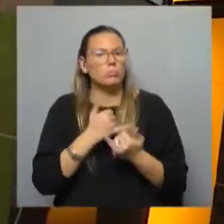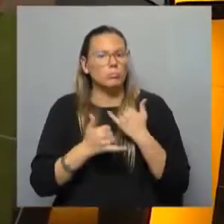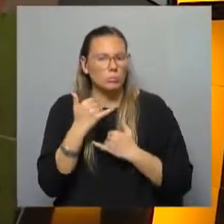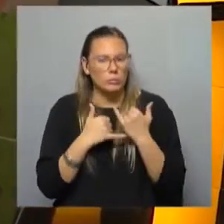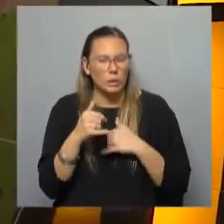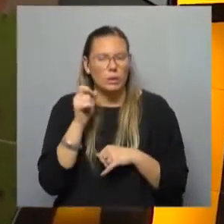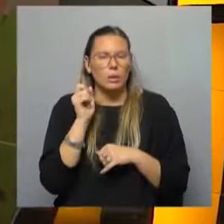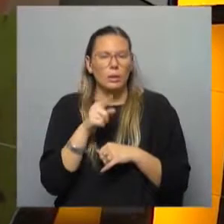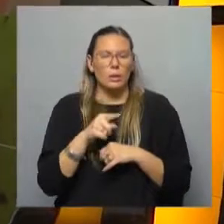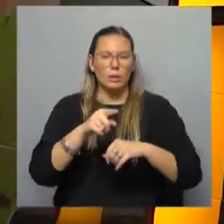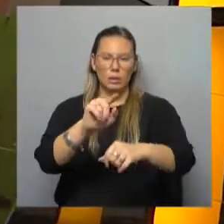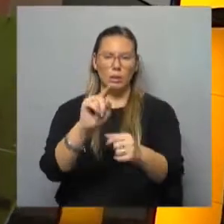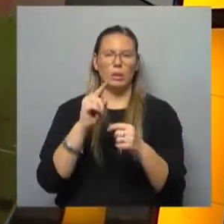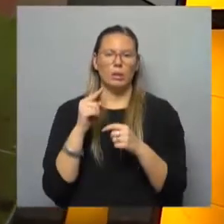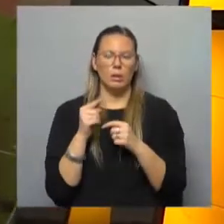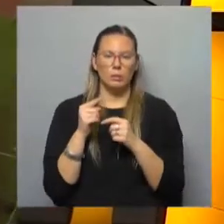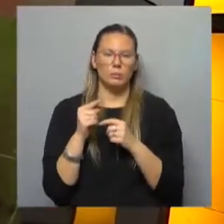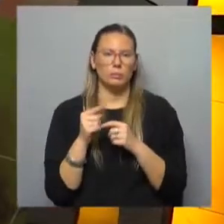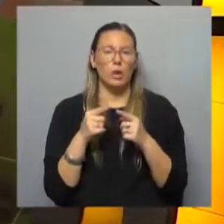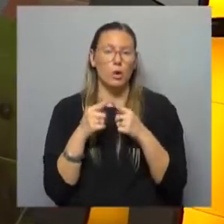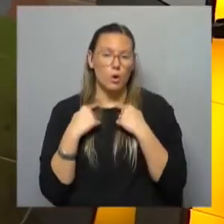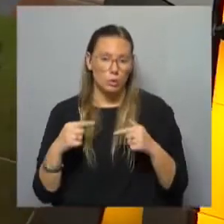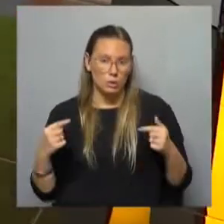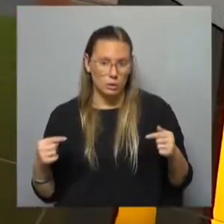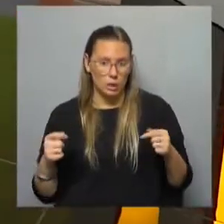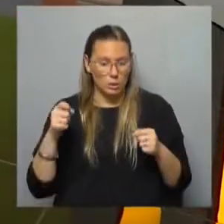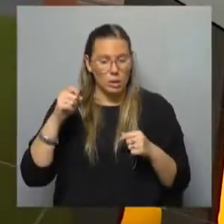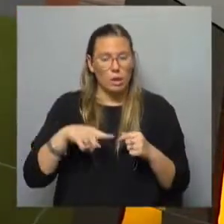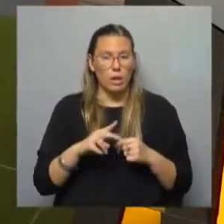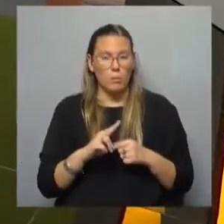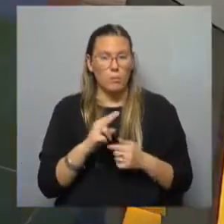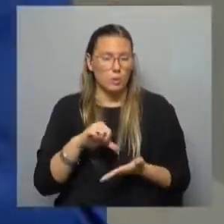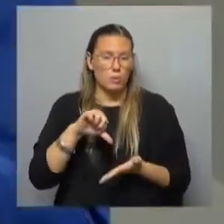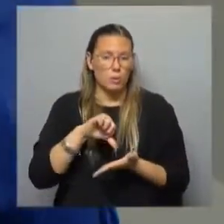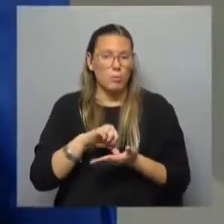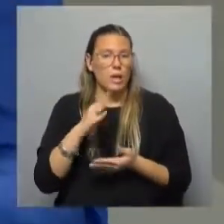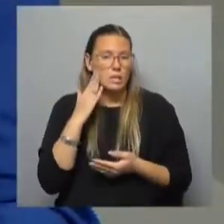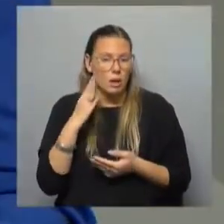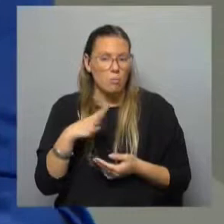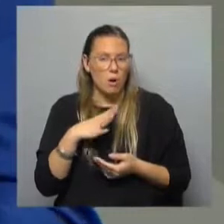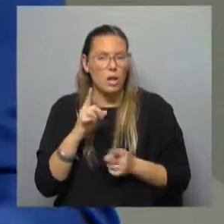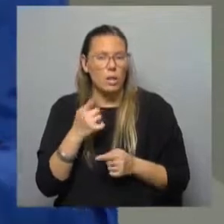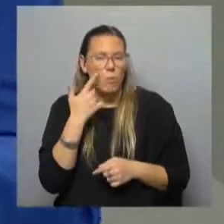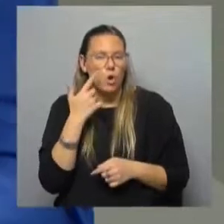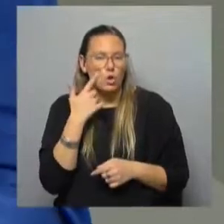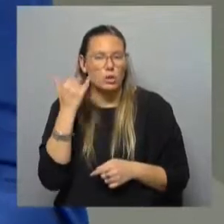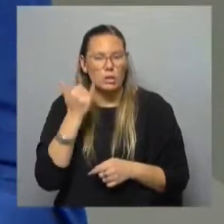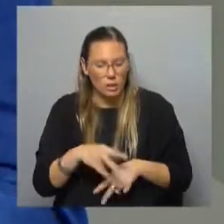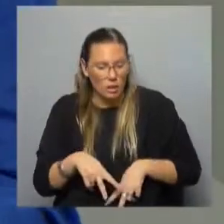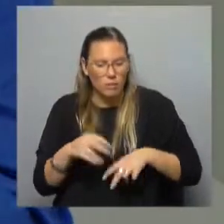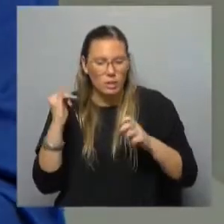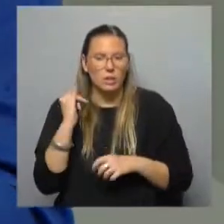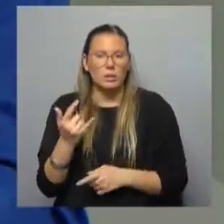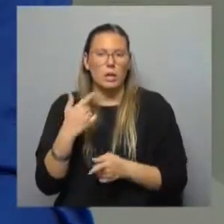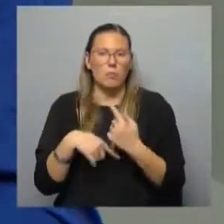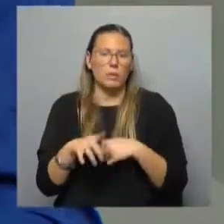que tiene que ver con una serie de recursos de nuestro país que sabemos que están, que sabemos que los tenemos que conocer, que investigar, pero